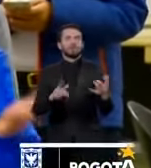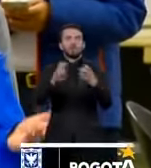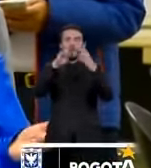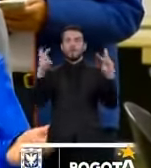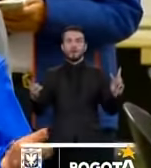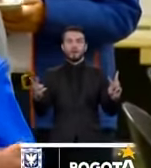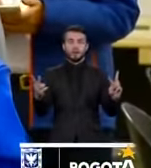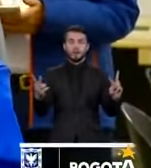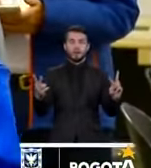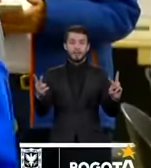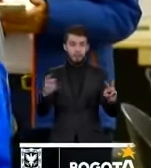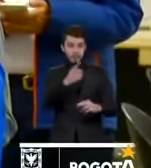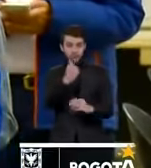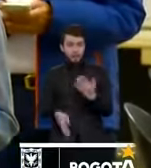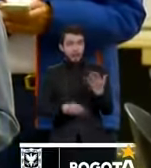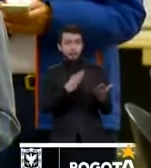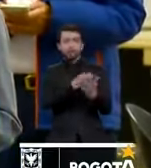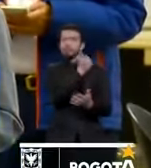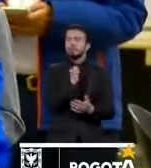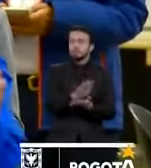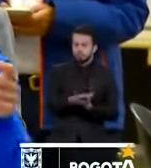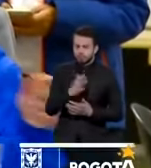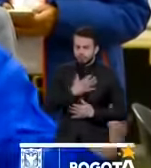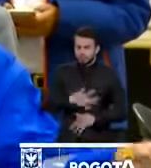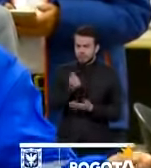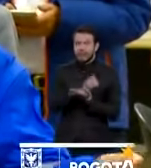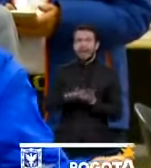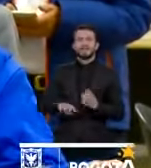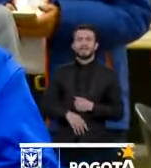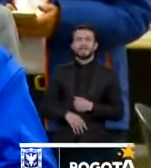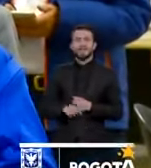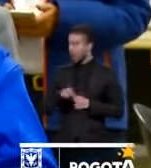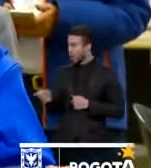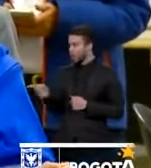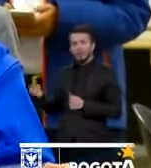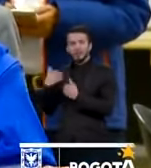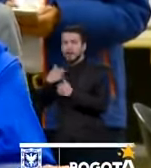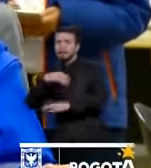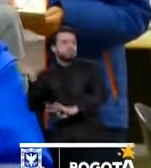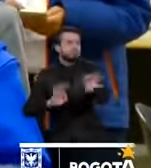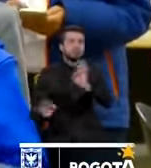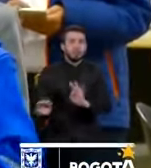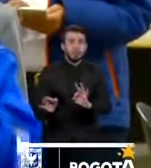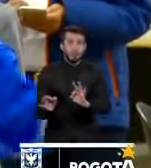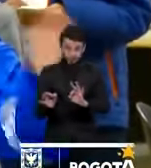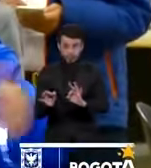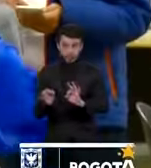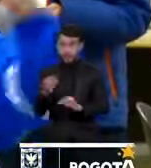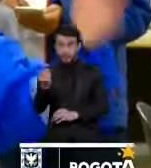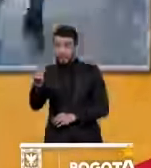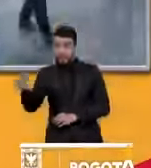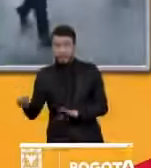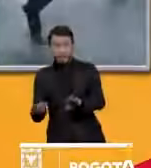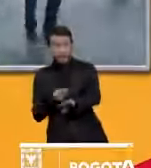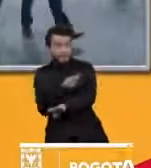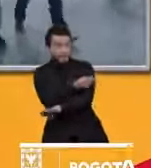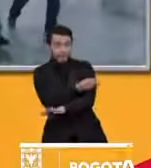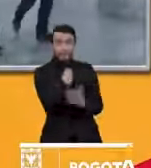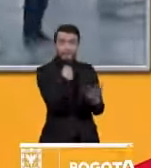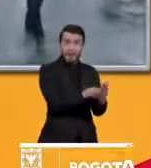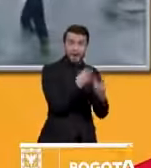un centavo por eso. El montaje pues fue a precio de costo. Corferias no está ganando realmente un centavo por eso, es lo que cuestan las máquinas, los operarios,